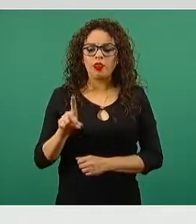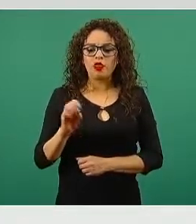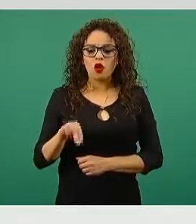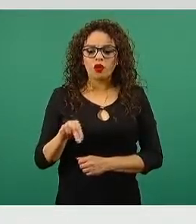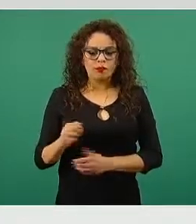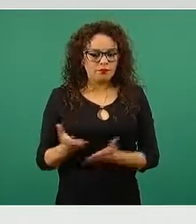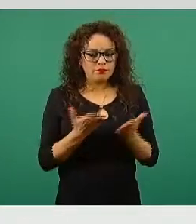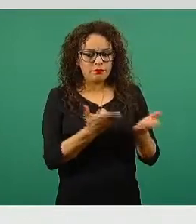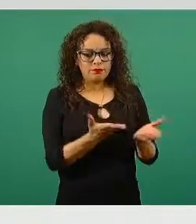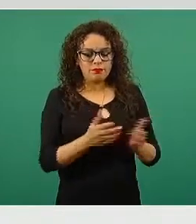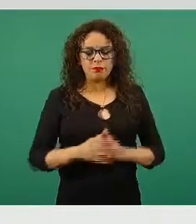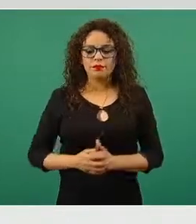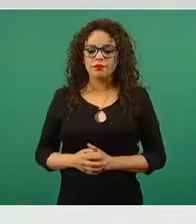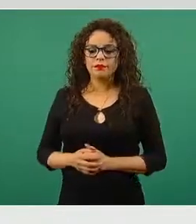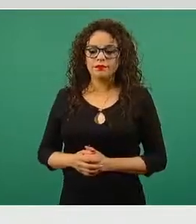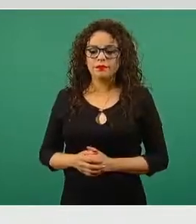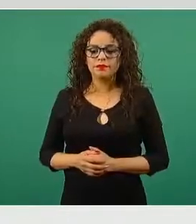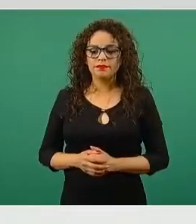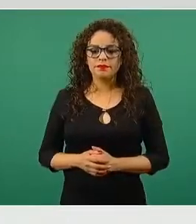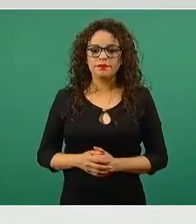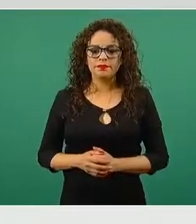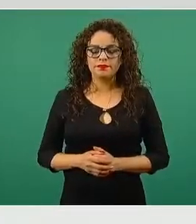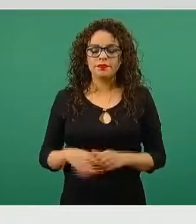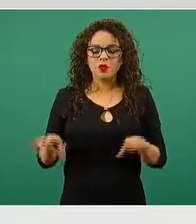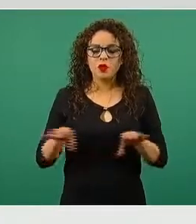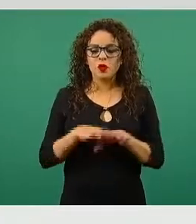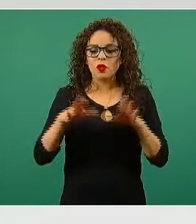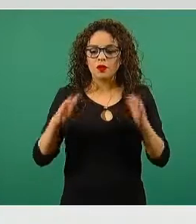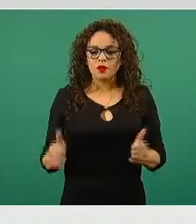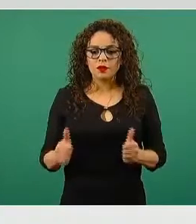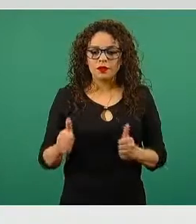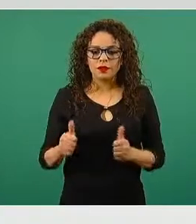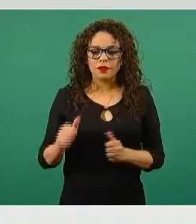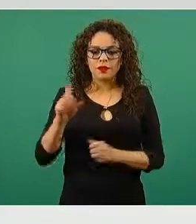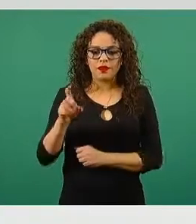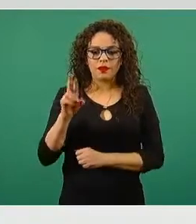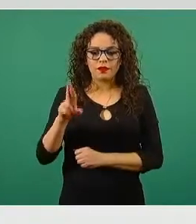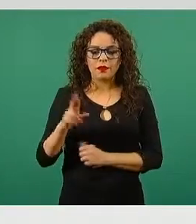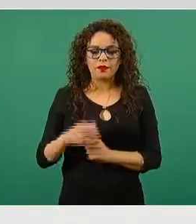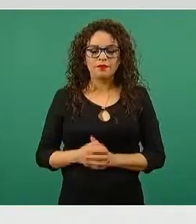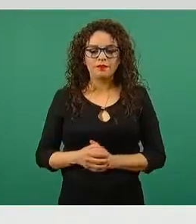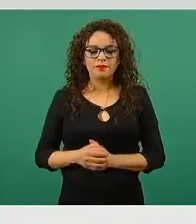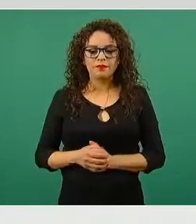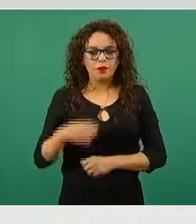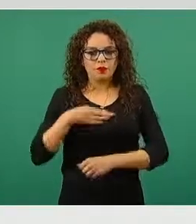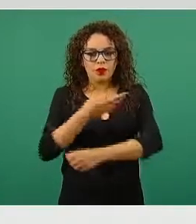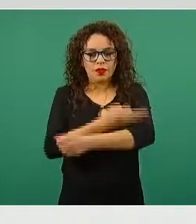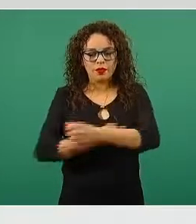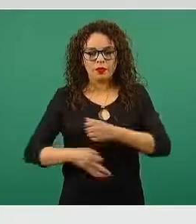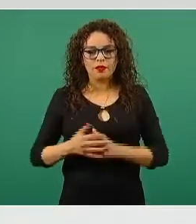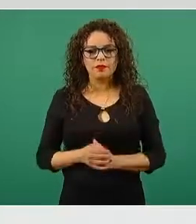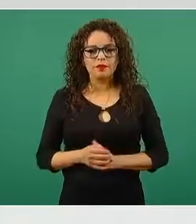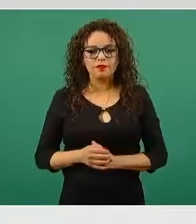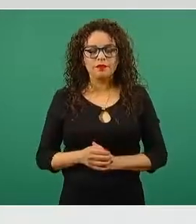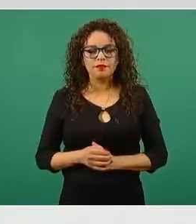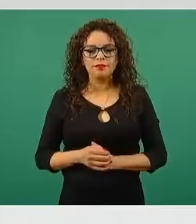Héctor Rendón, por favor, adelante. ¿Cómo está, doctor Merat? Muy buenas tardes, Héctor Rendón de la